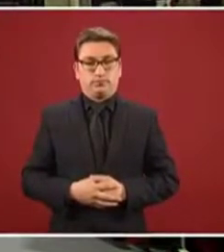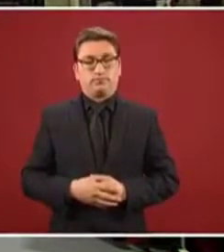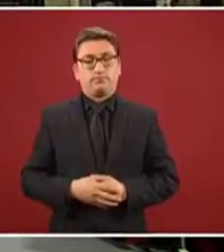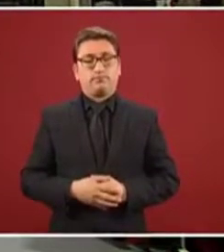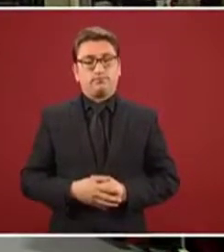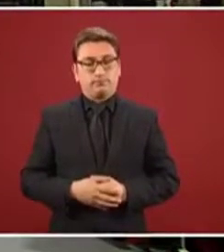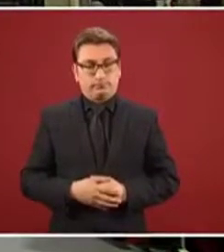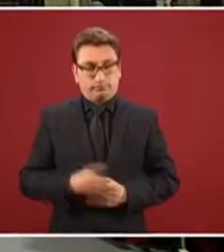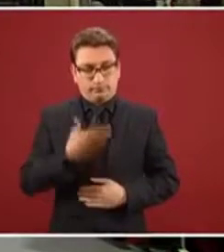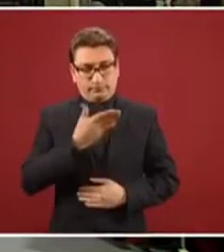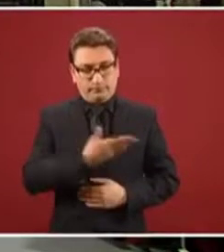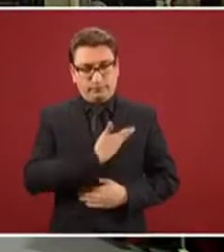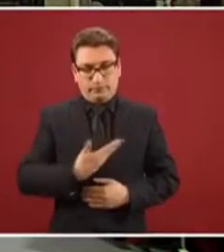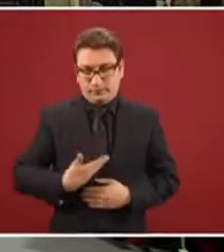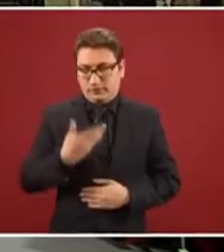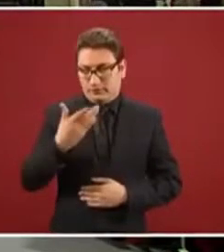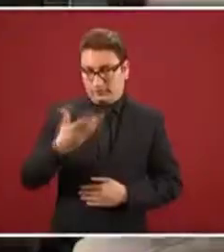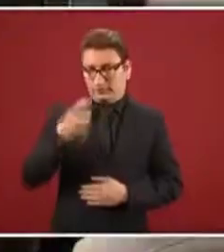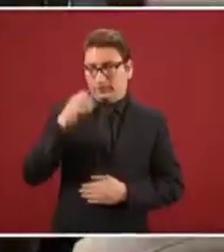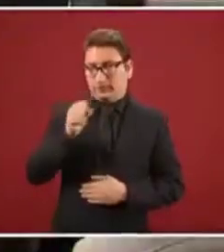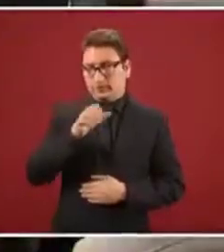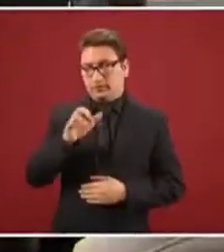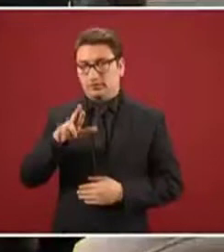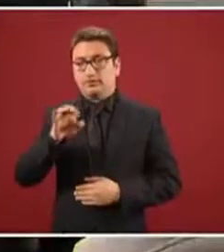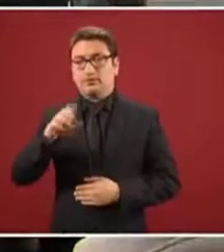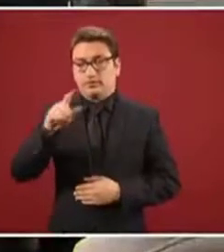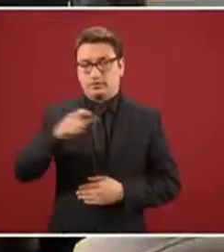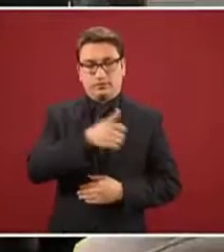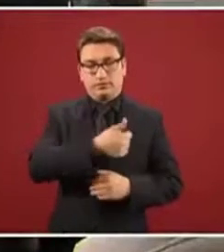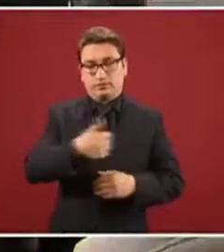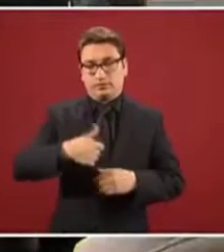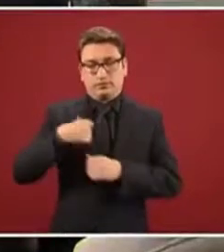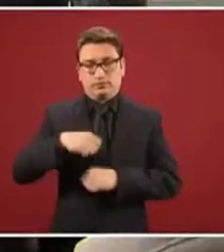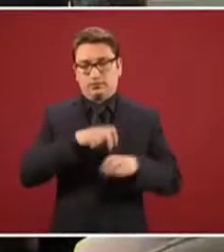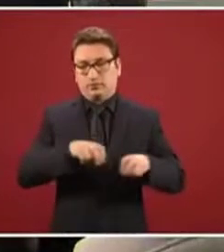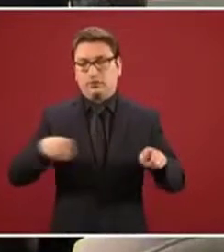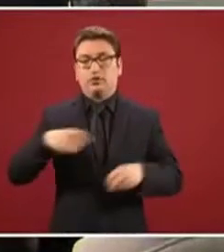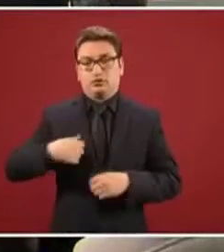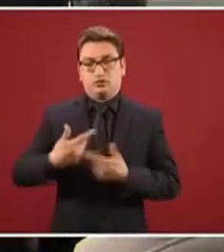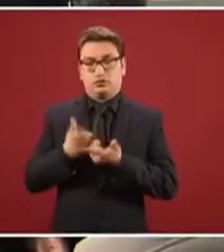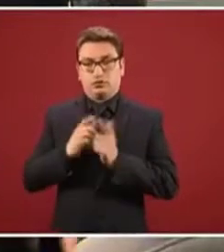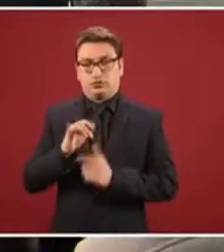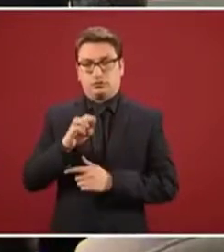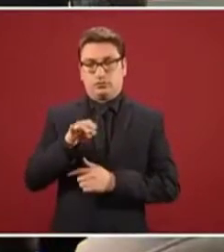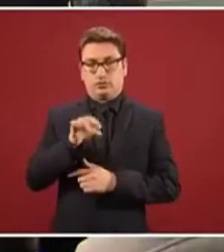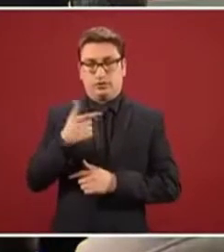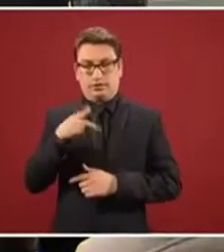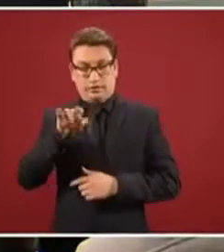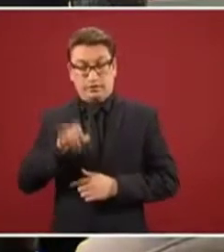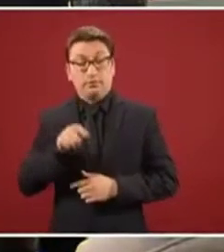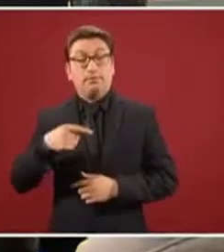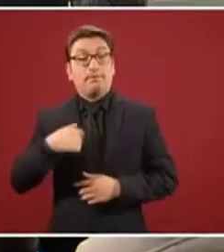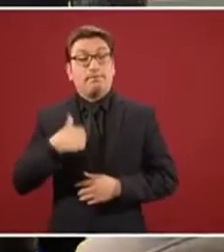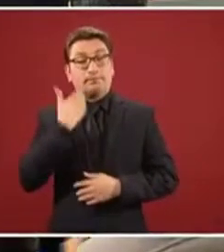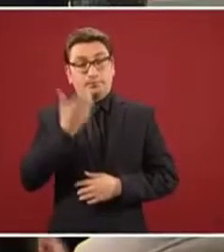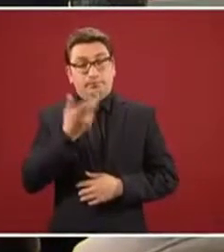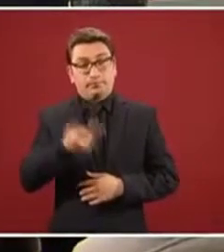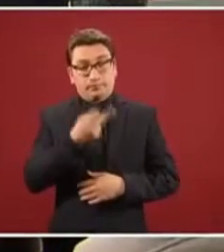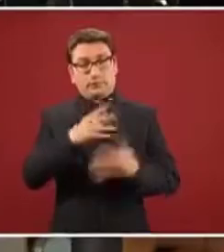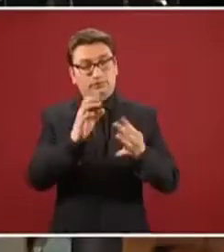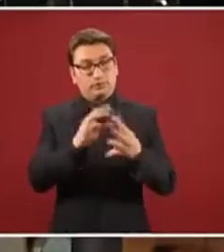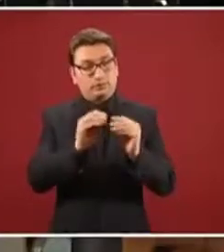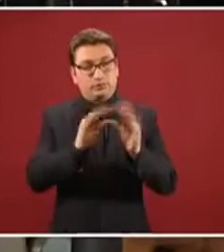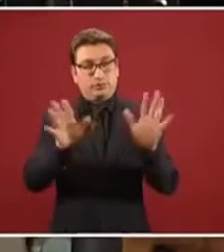Canciller, señor presidente, buenos días, señores funcionarios, compañeros. Arturo Páramo, Grupo Imagen. Si me pudiera explicar, para que me quede